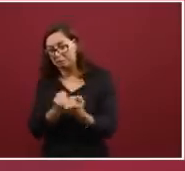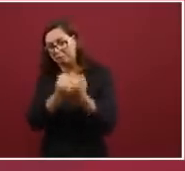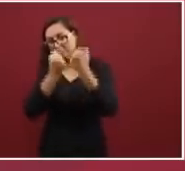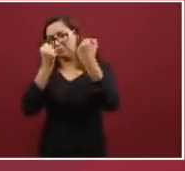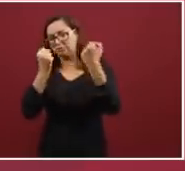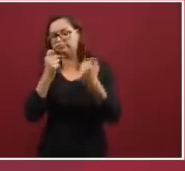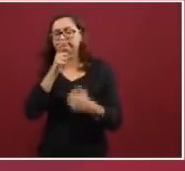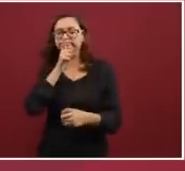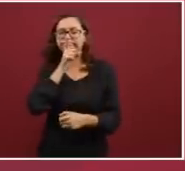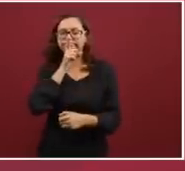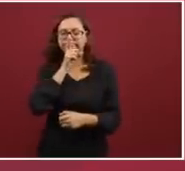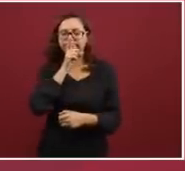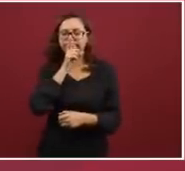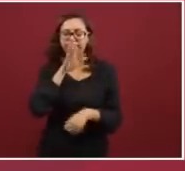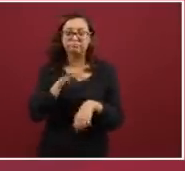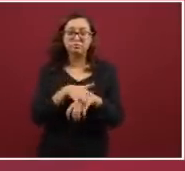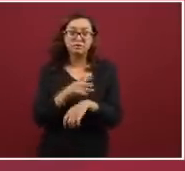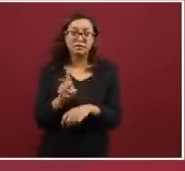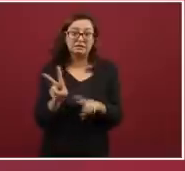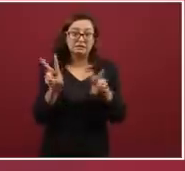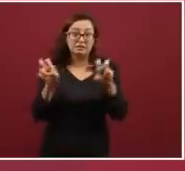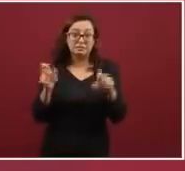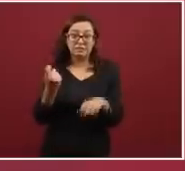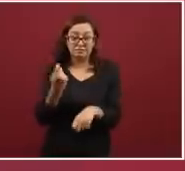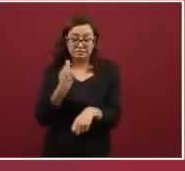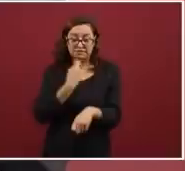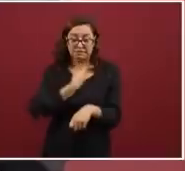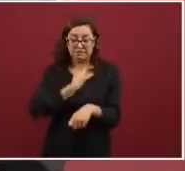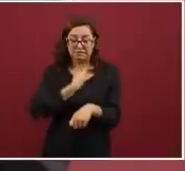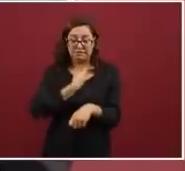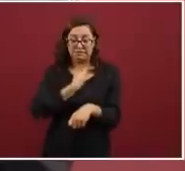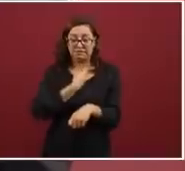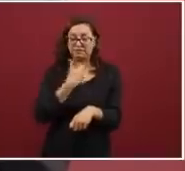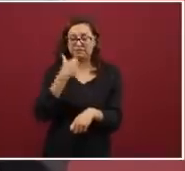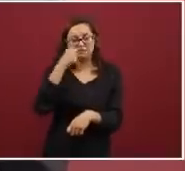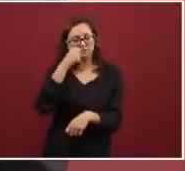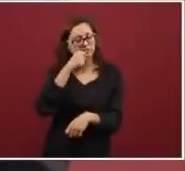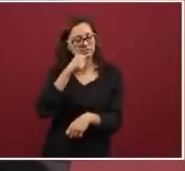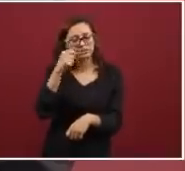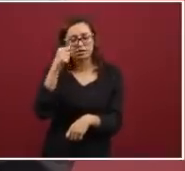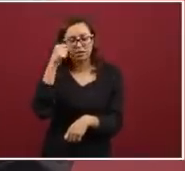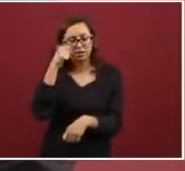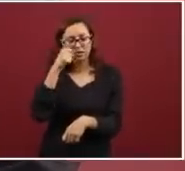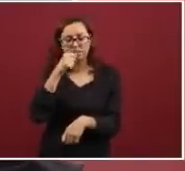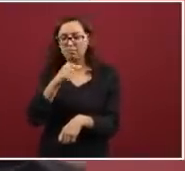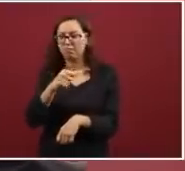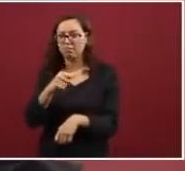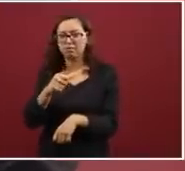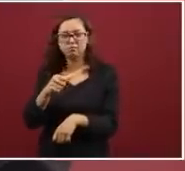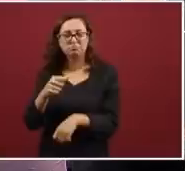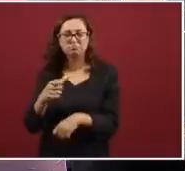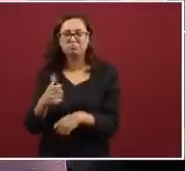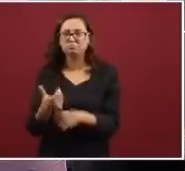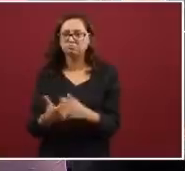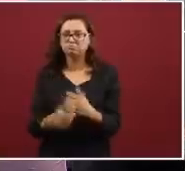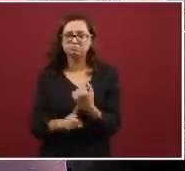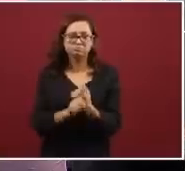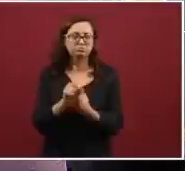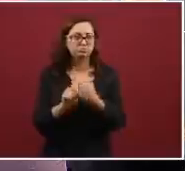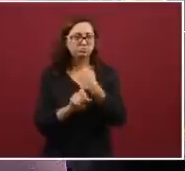porque lo de la identidad siempre, ¿no? Justo por eso se atrasó. Sí,